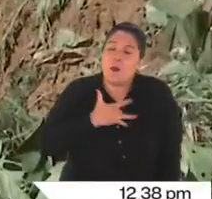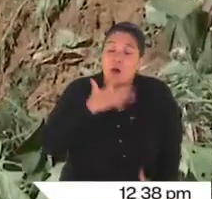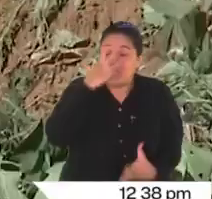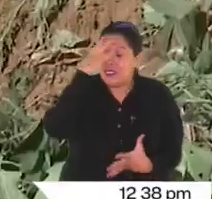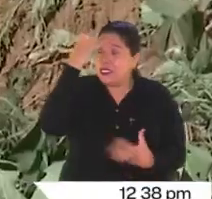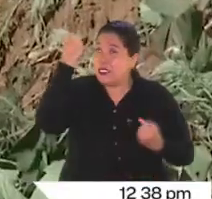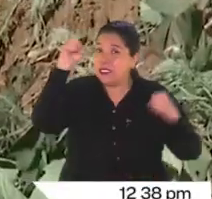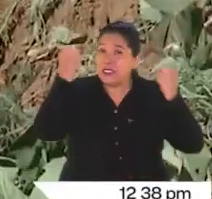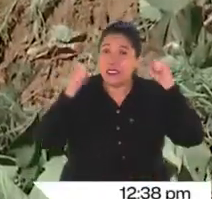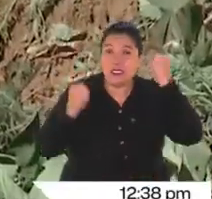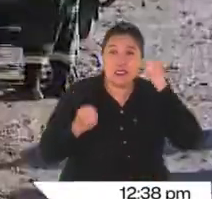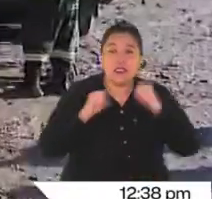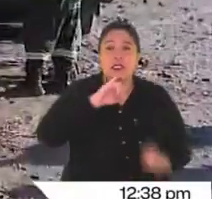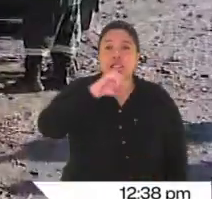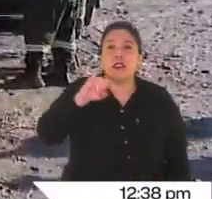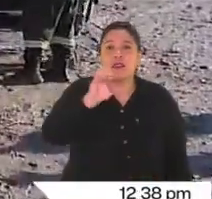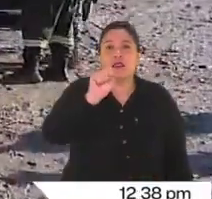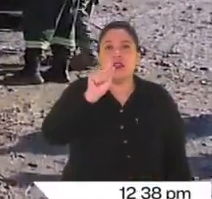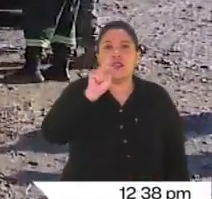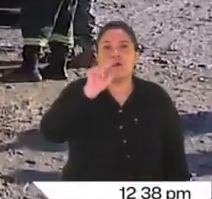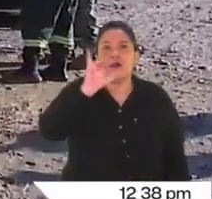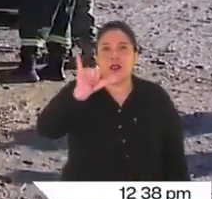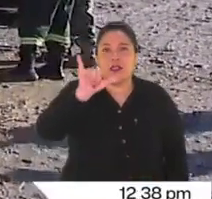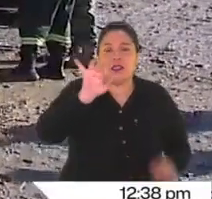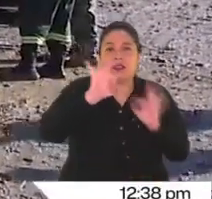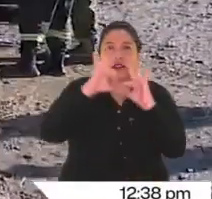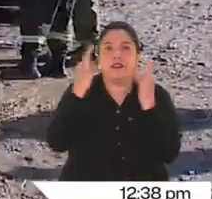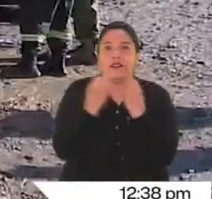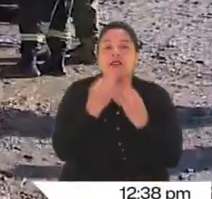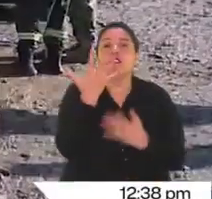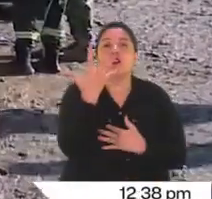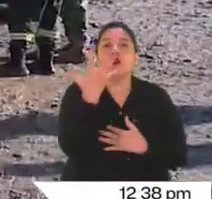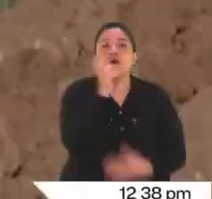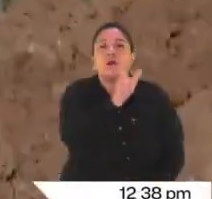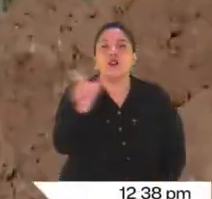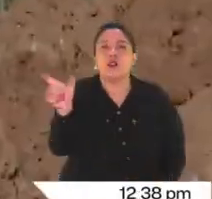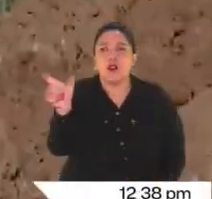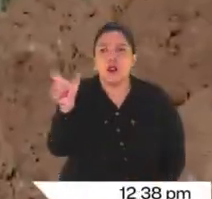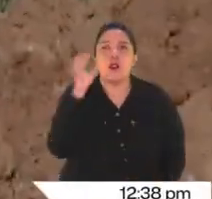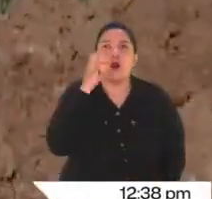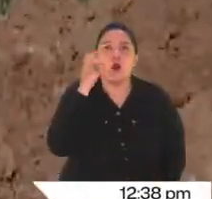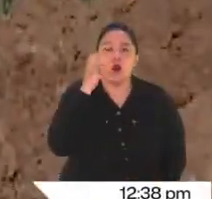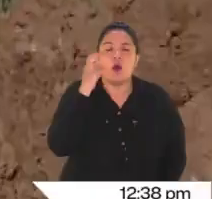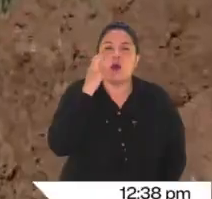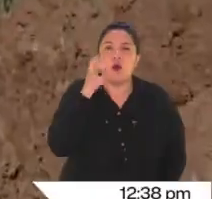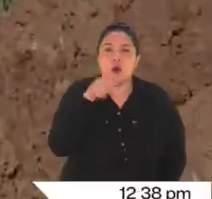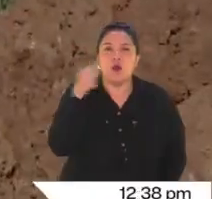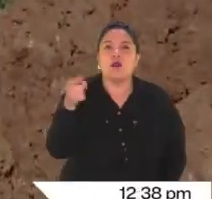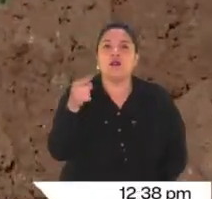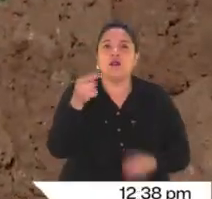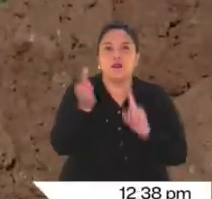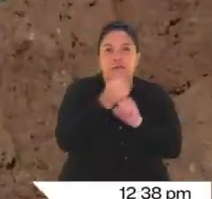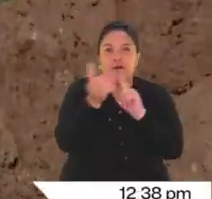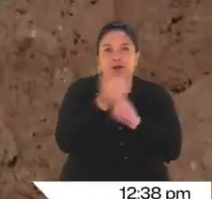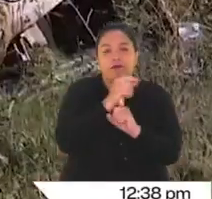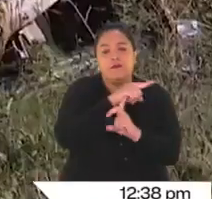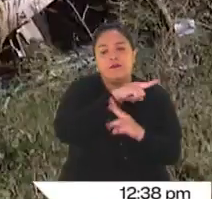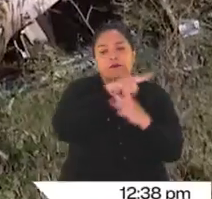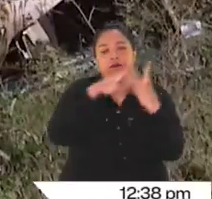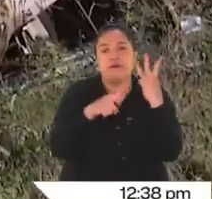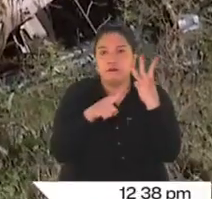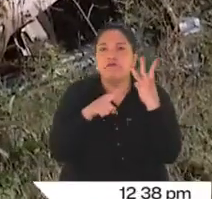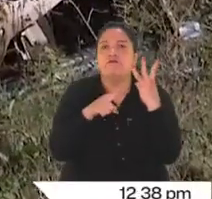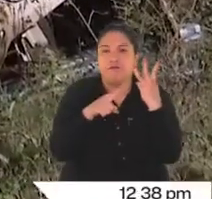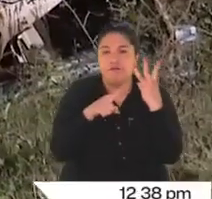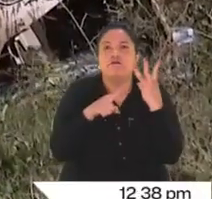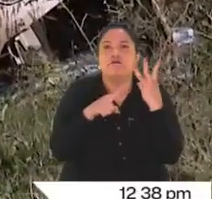desesperación. Jeffrey perdió 5 integrantes de su familia. Hasta el momento solo ha identificado a 3. Entre las víctimas